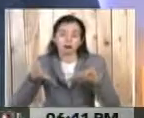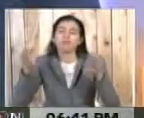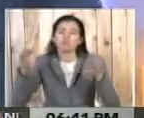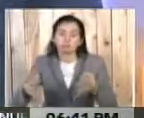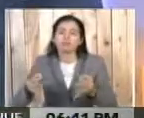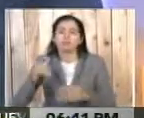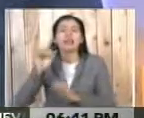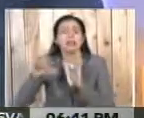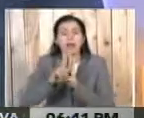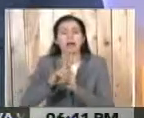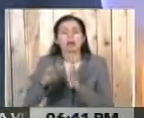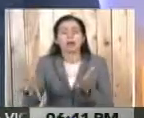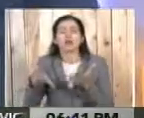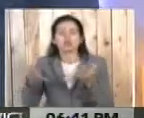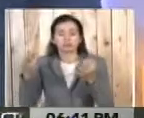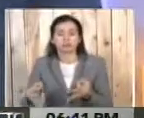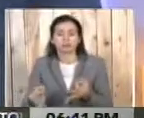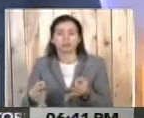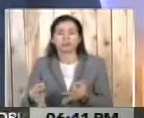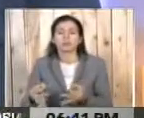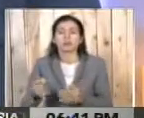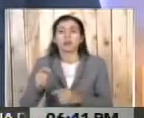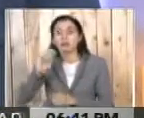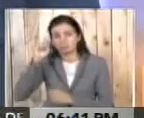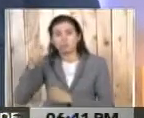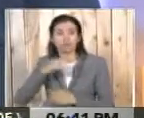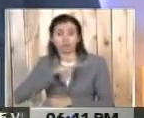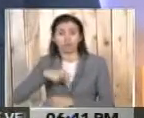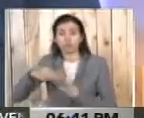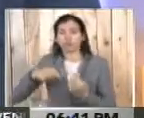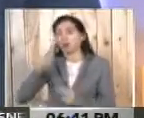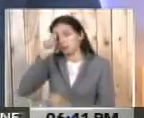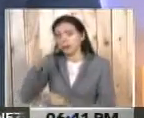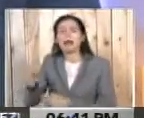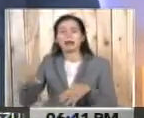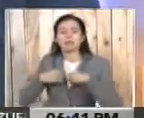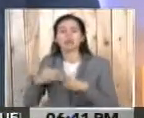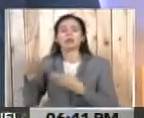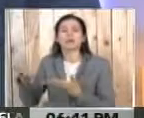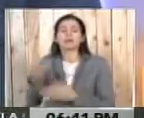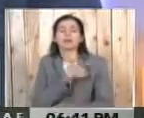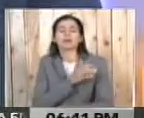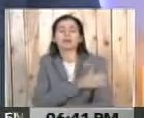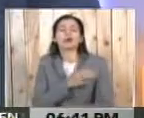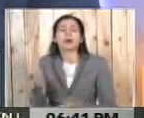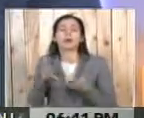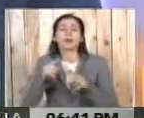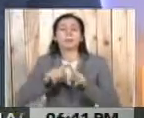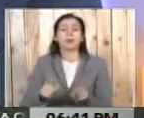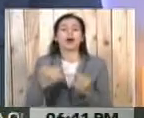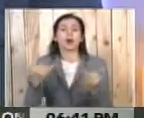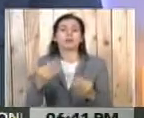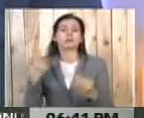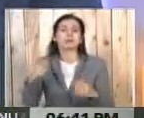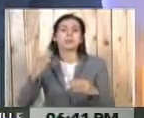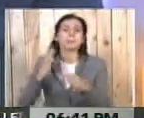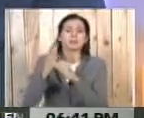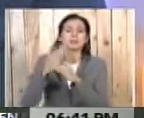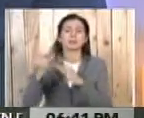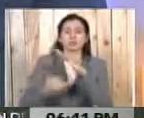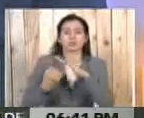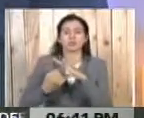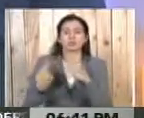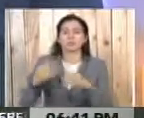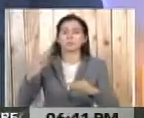reconoció, para generar un problema en el Estado, para confrontar los poderes, para paralizar las instituciones y para generar un conflicto que lleva a